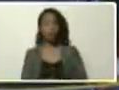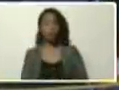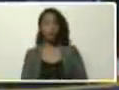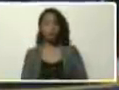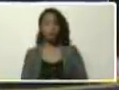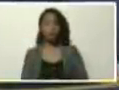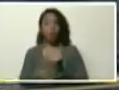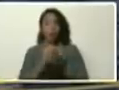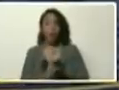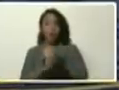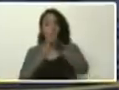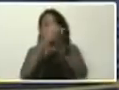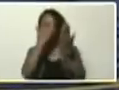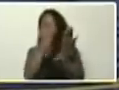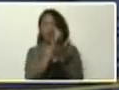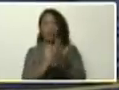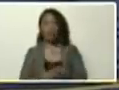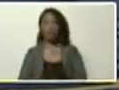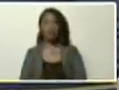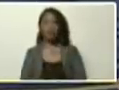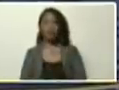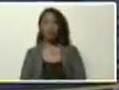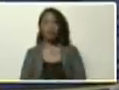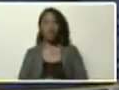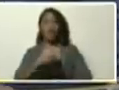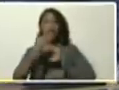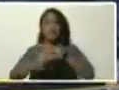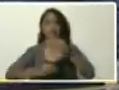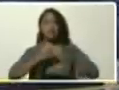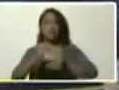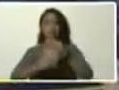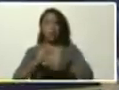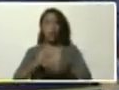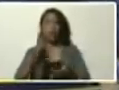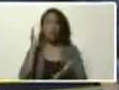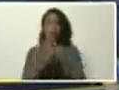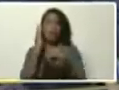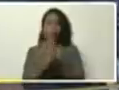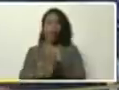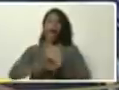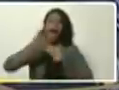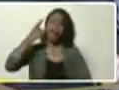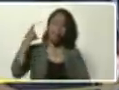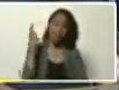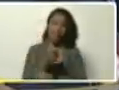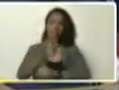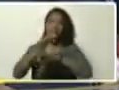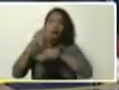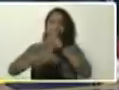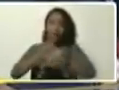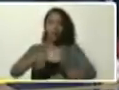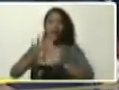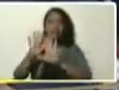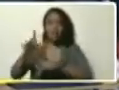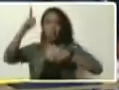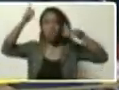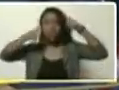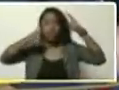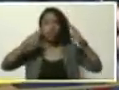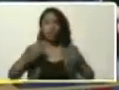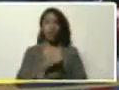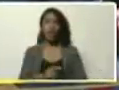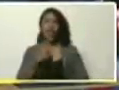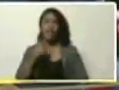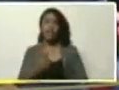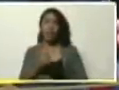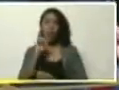su liderazgo al frente, hicimos lo que siempre tiene que hacer un chavista, es decir,